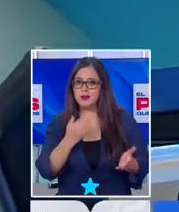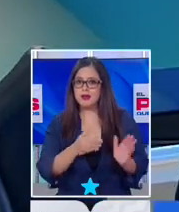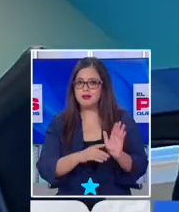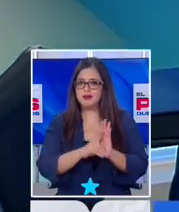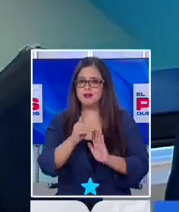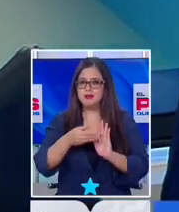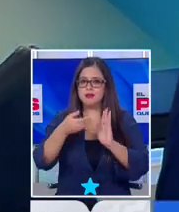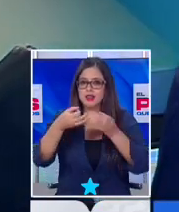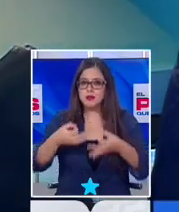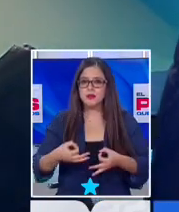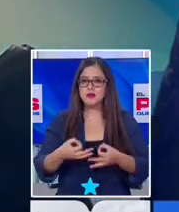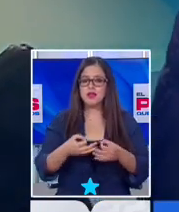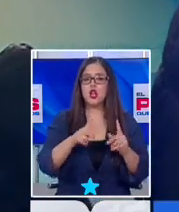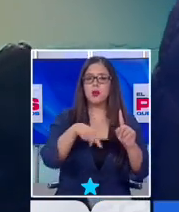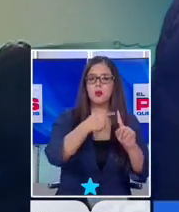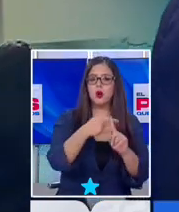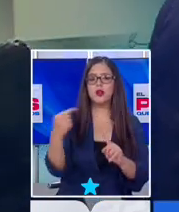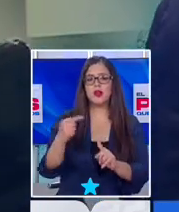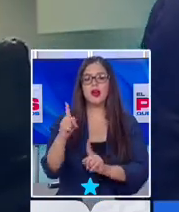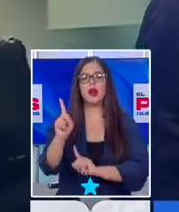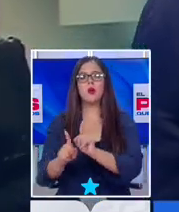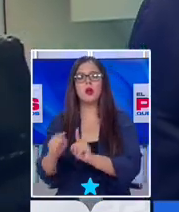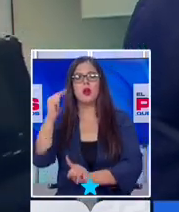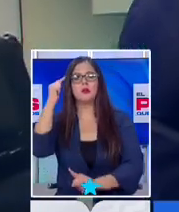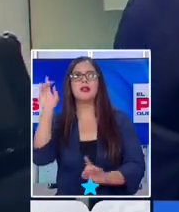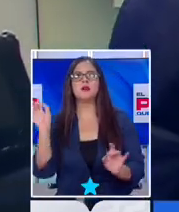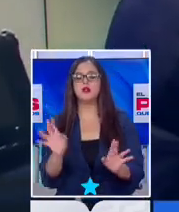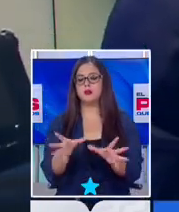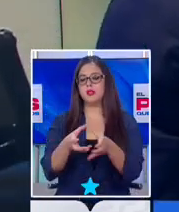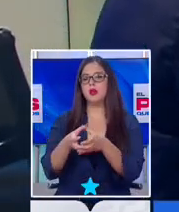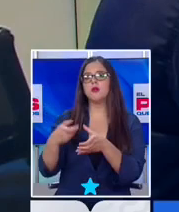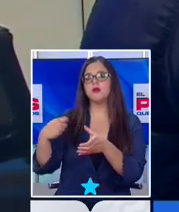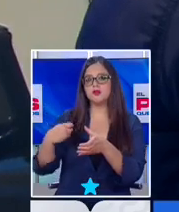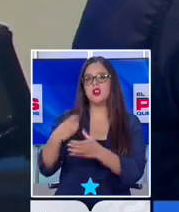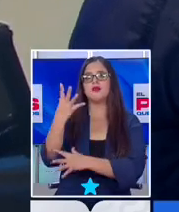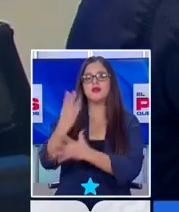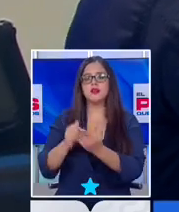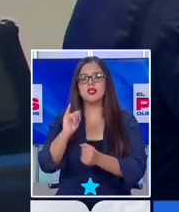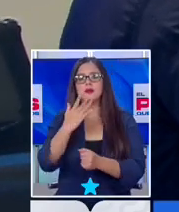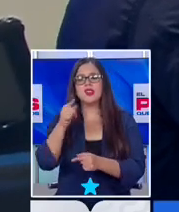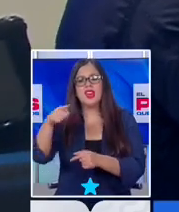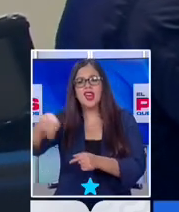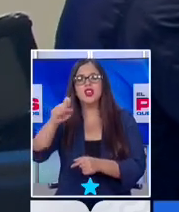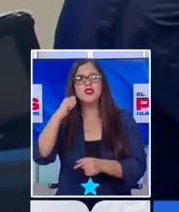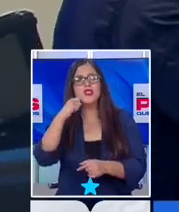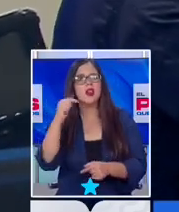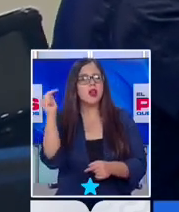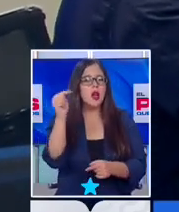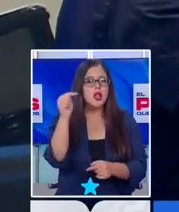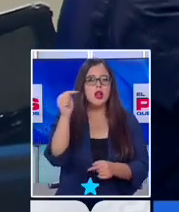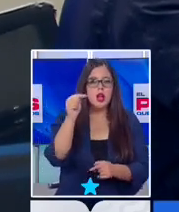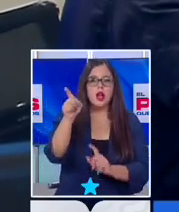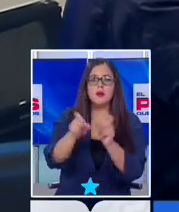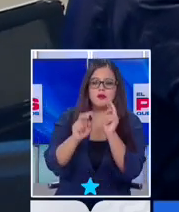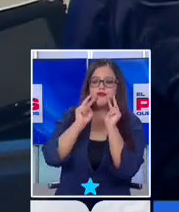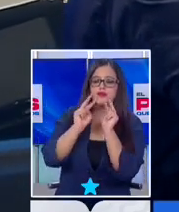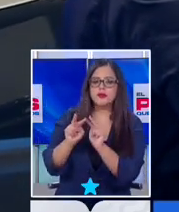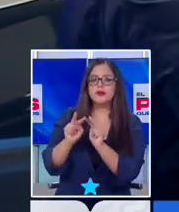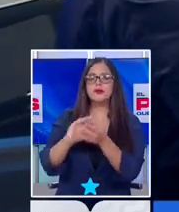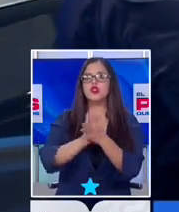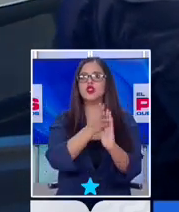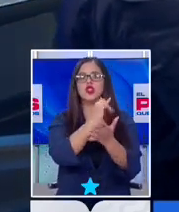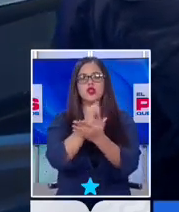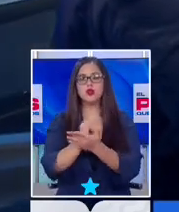desarrollo en lo bueno y en lo malo muchos dicen bueno está bien que el senado termine porque la mirada del senado es negativa por parte de la ciudadanía todas las instituciones tienen una